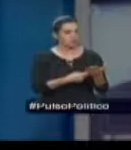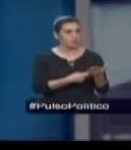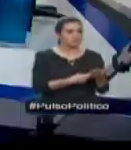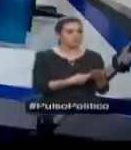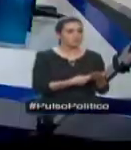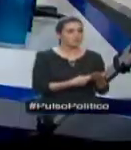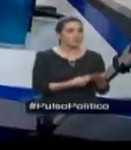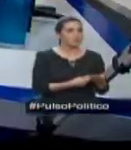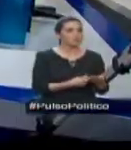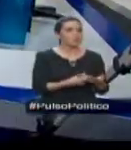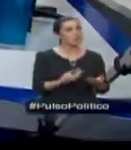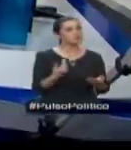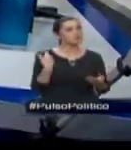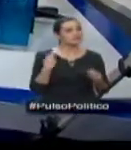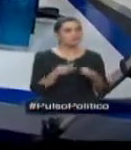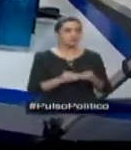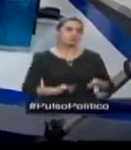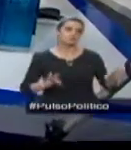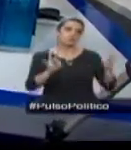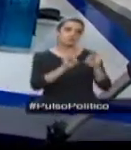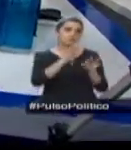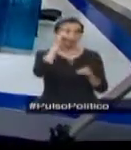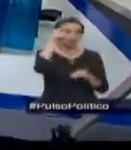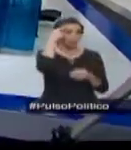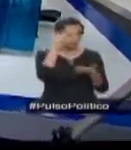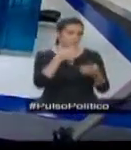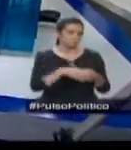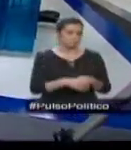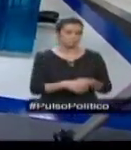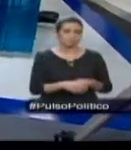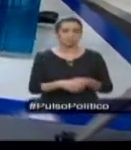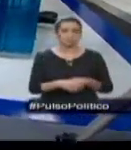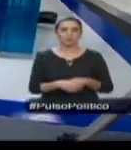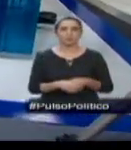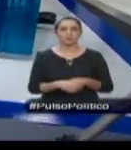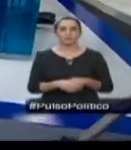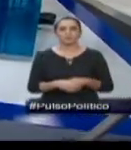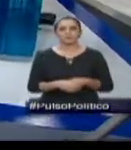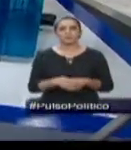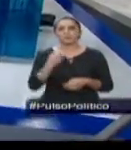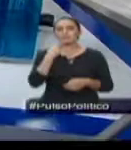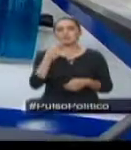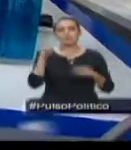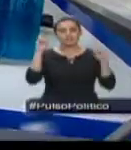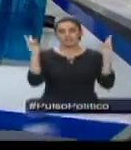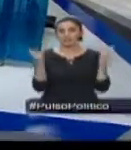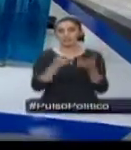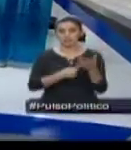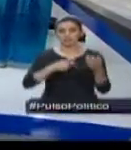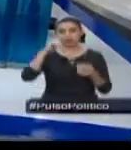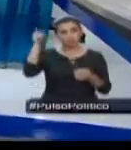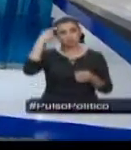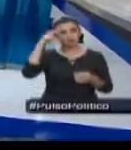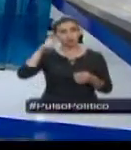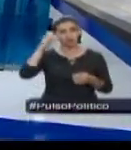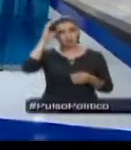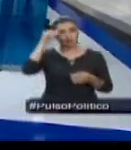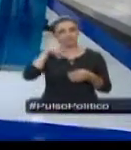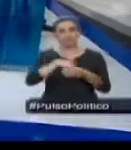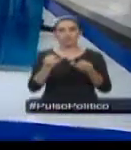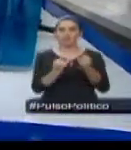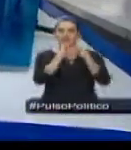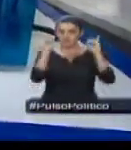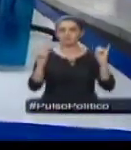en el gobierno de verónica arias esta clase aquí el tema es que el gobierno no cree en la descentralización